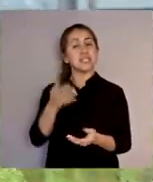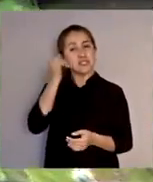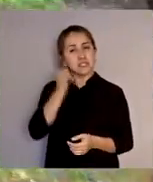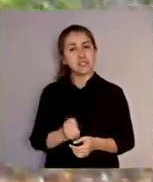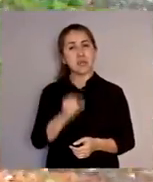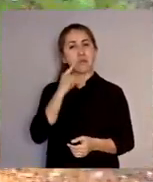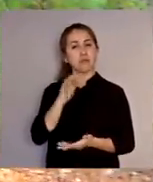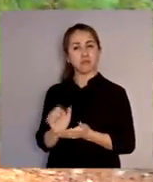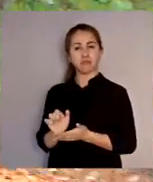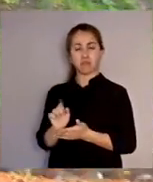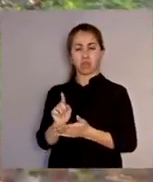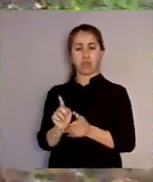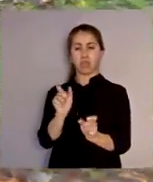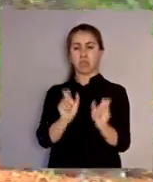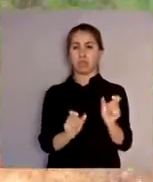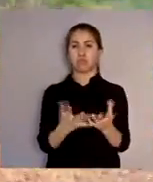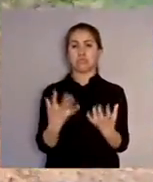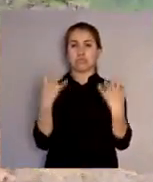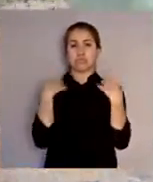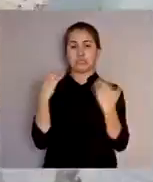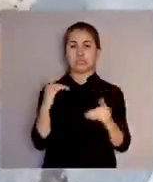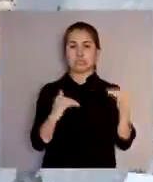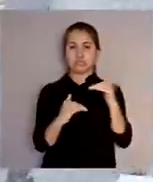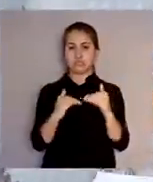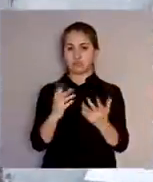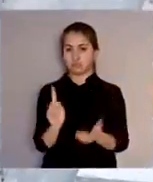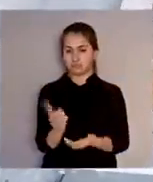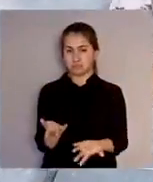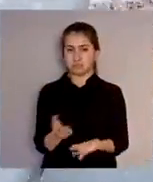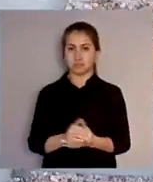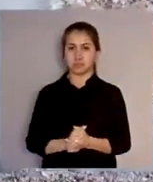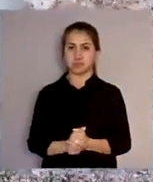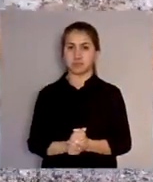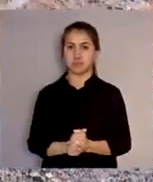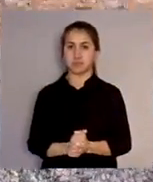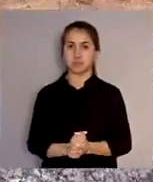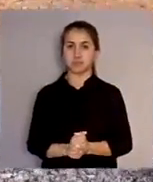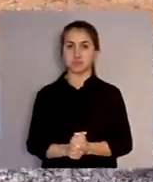hay que tener prejuicios de las personas y sus cargos.